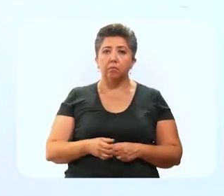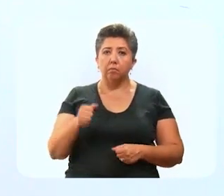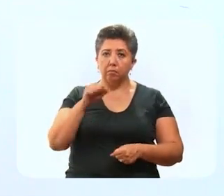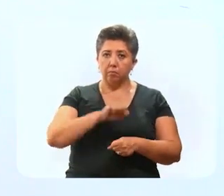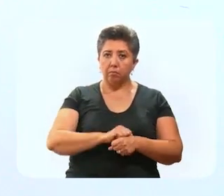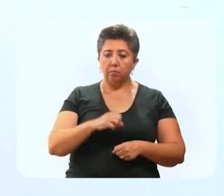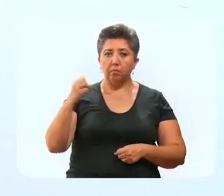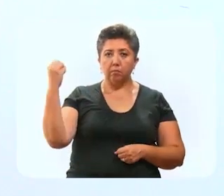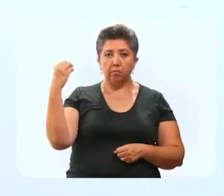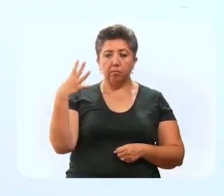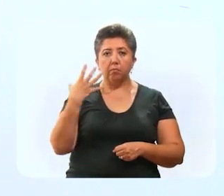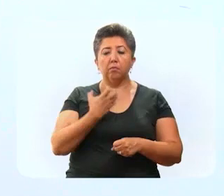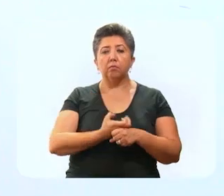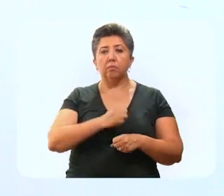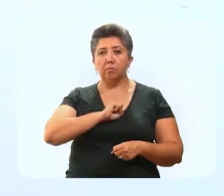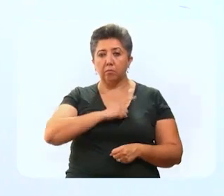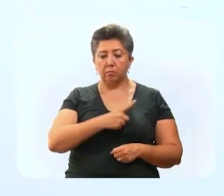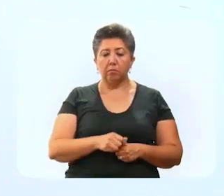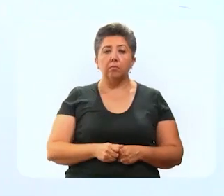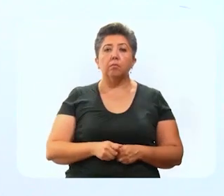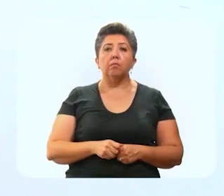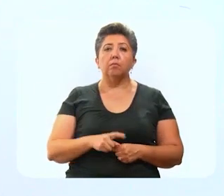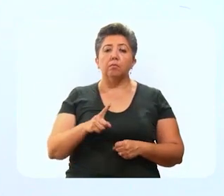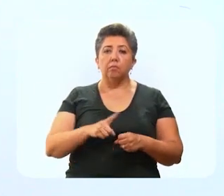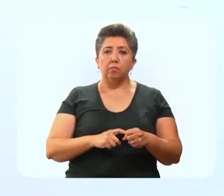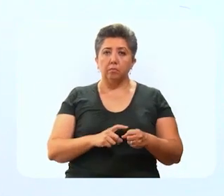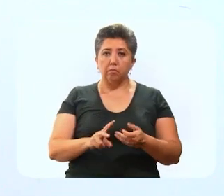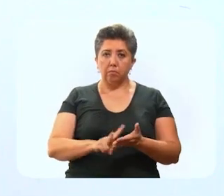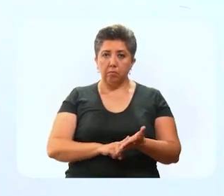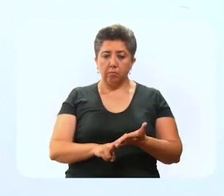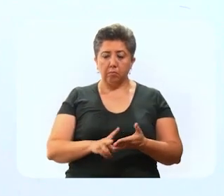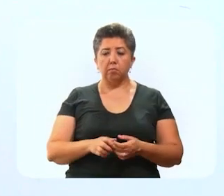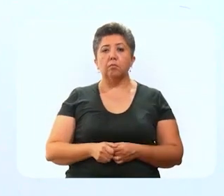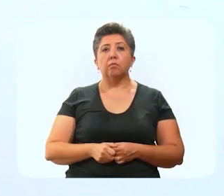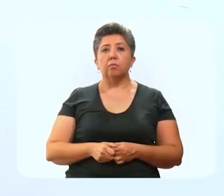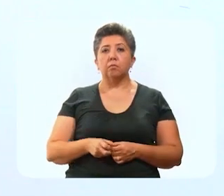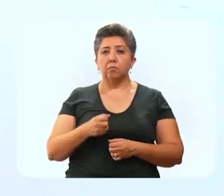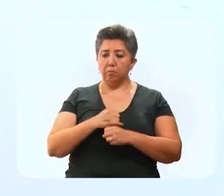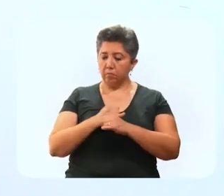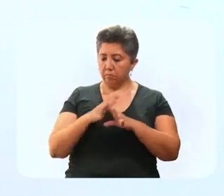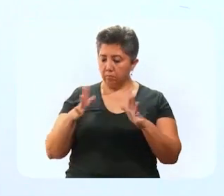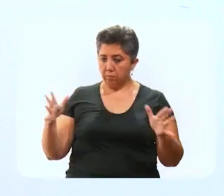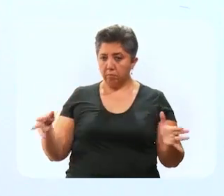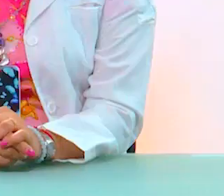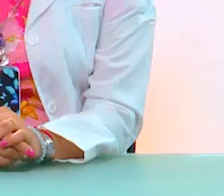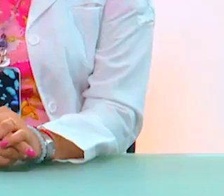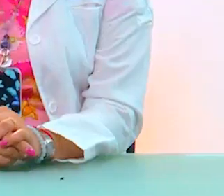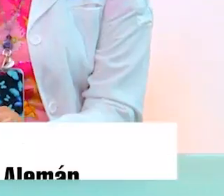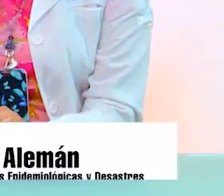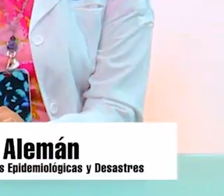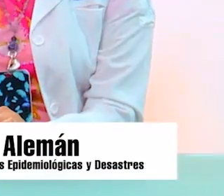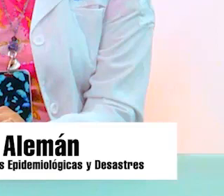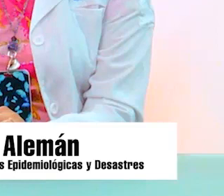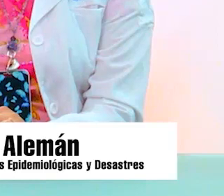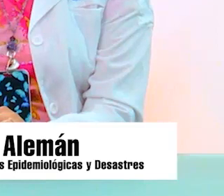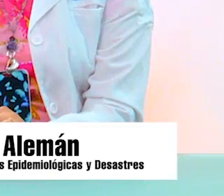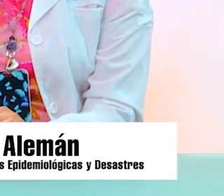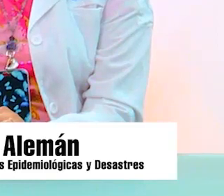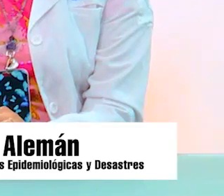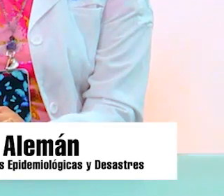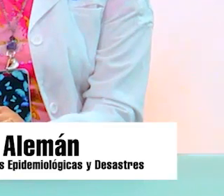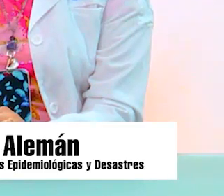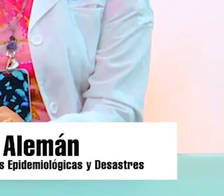Los indicadores semanales del Semáforo Estatal de Salud marcan color verde. Hasta aquí mi reporte, licenciado. Gracias, Química.